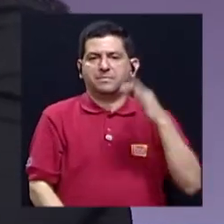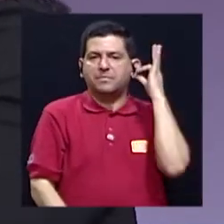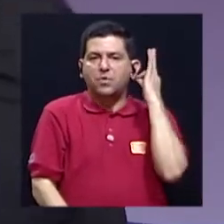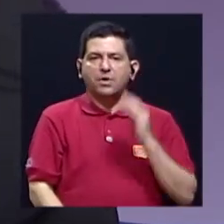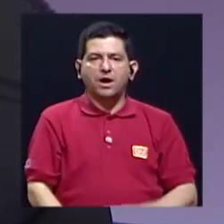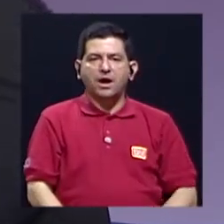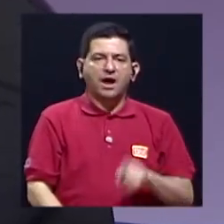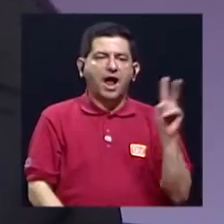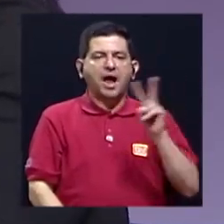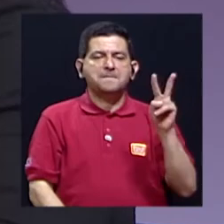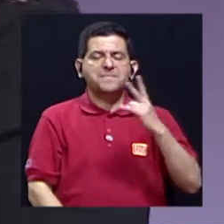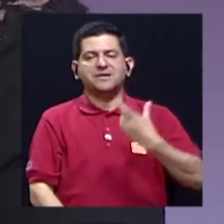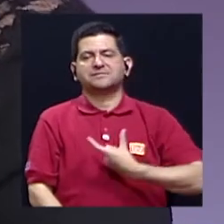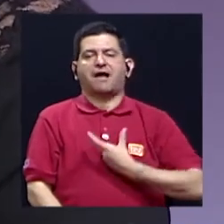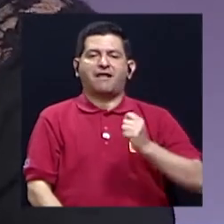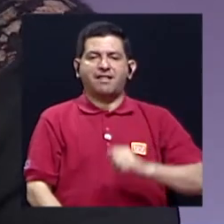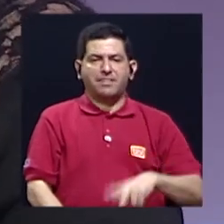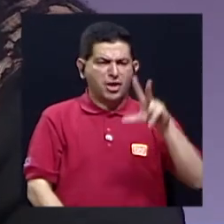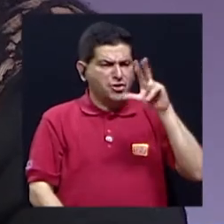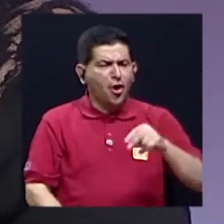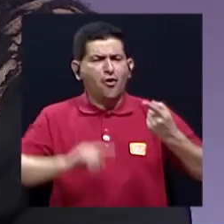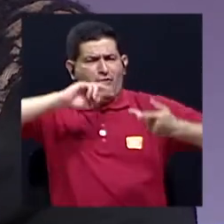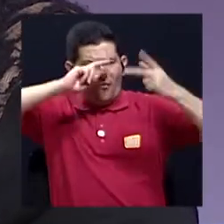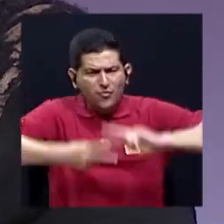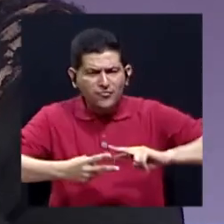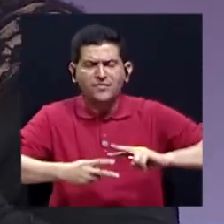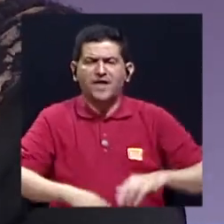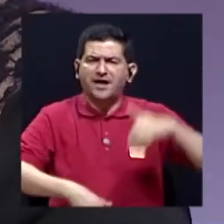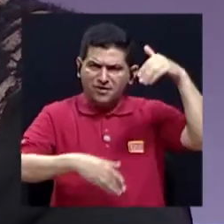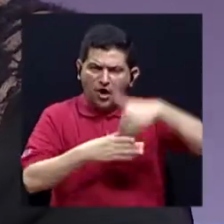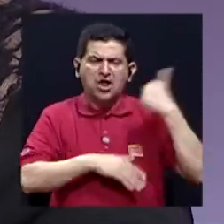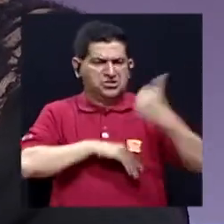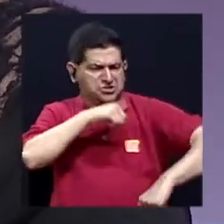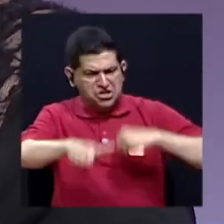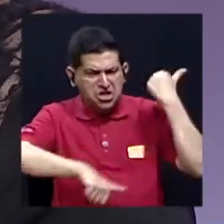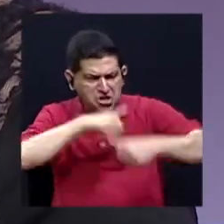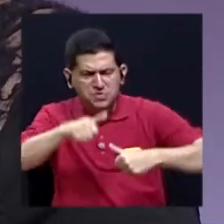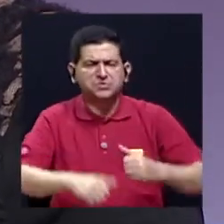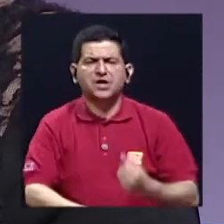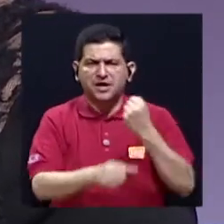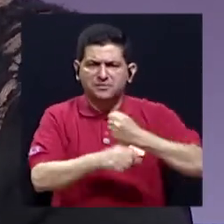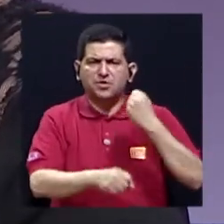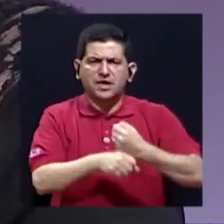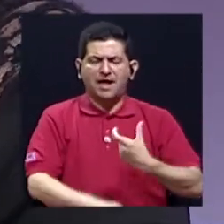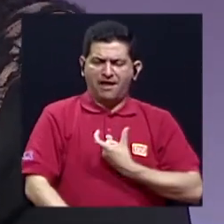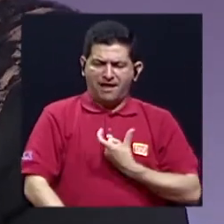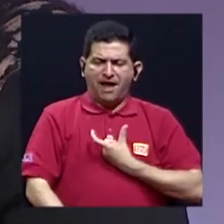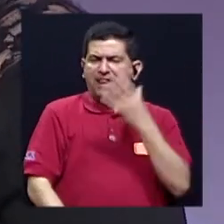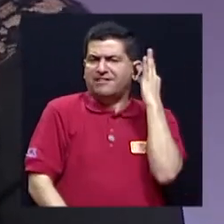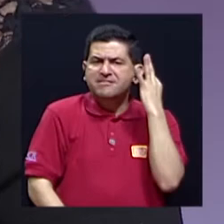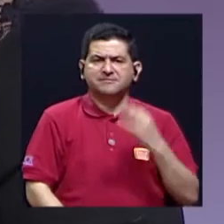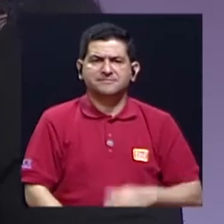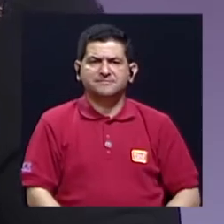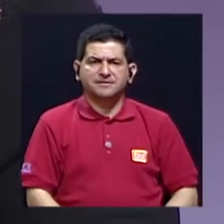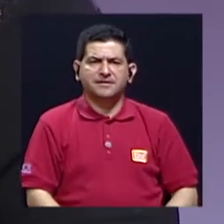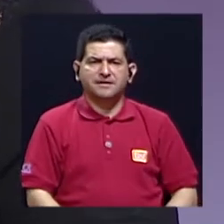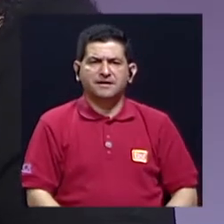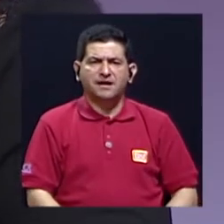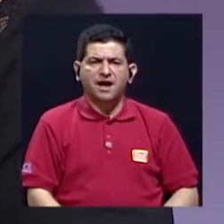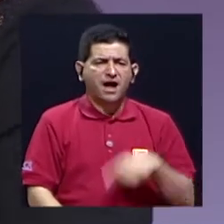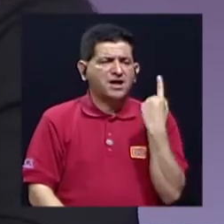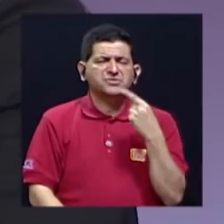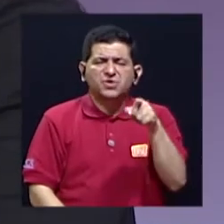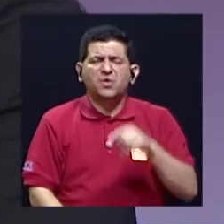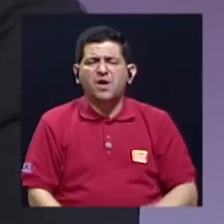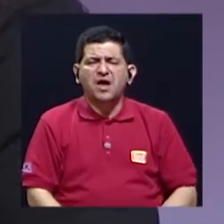mujeres es la vicealcaldesa. No, todo lo contrario, métanse y peleen por los cargos para ser alcaldesas. Porque entonces de relleno